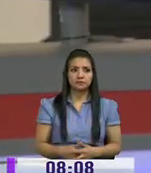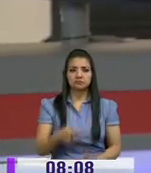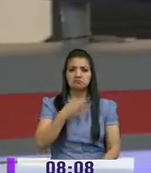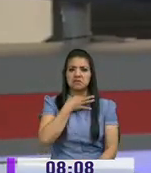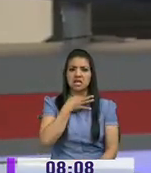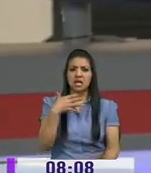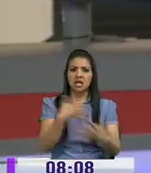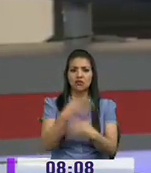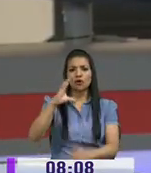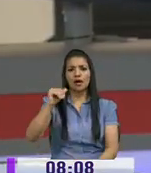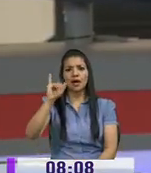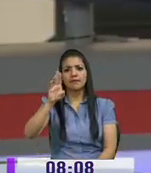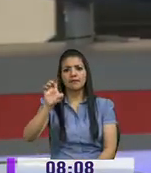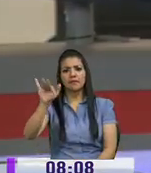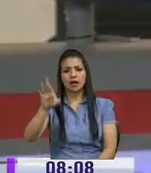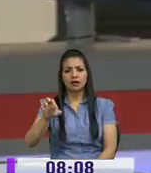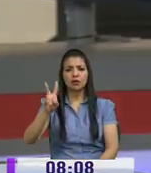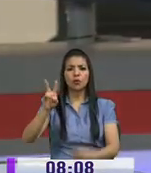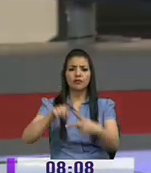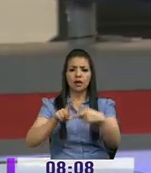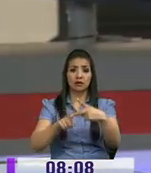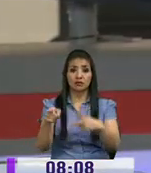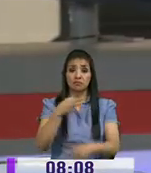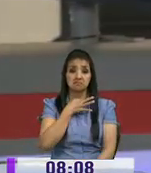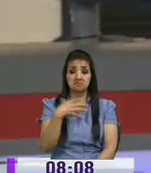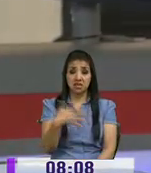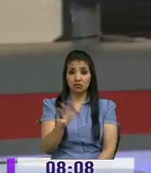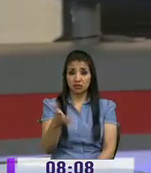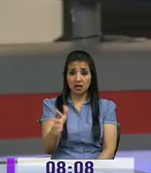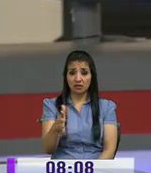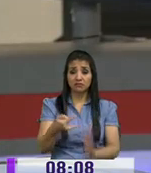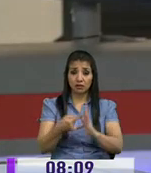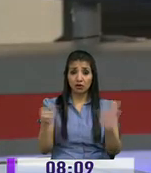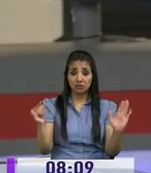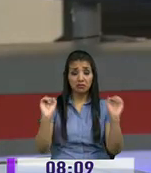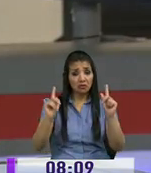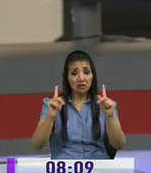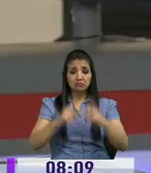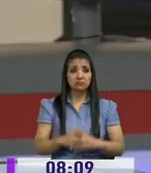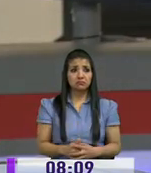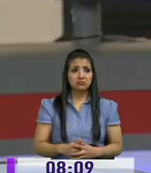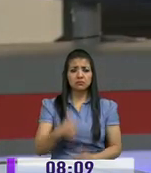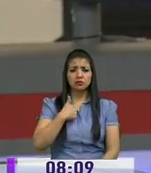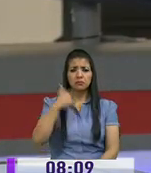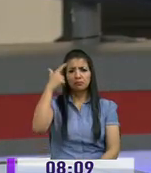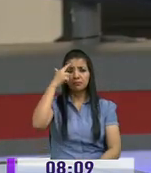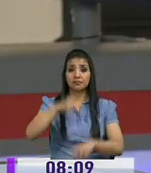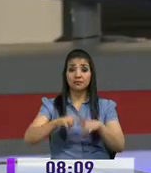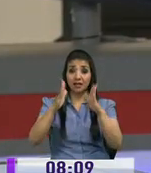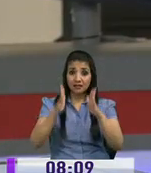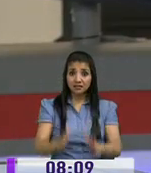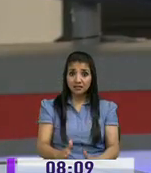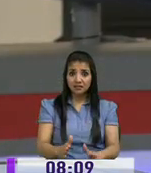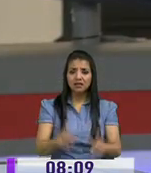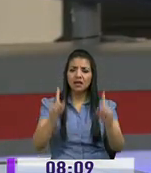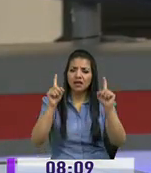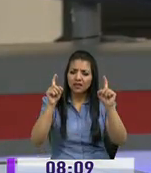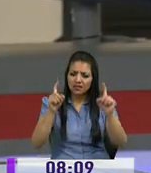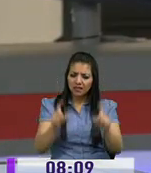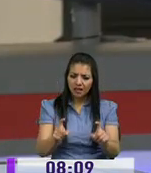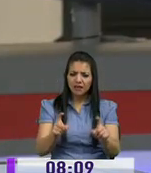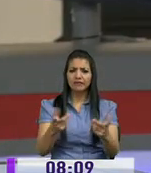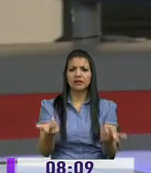a Cabify ni a Uber, porque son las plataformas tecnológicas. Yo creo que los señores taxistas tienen que entrar evidentemente